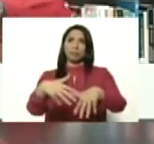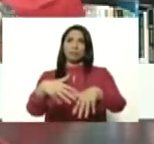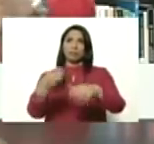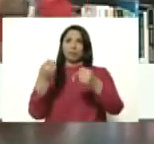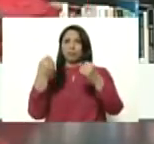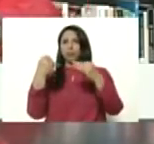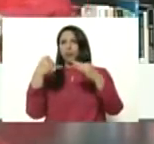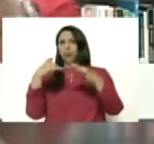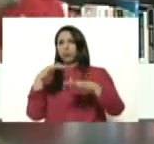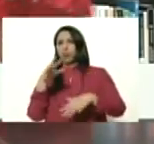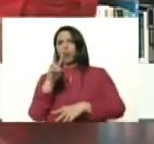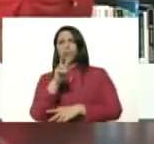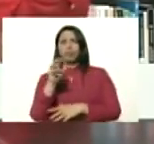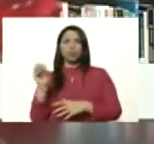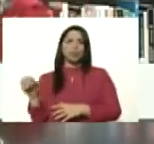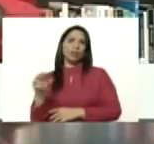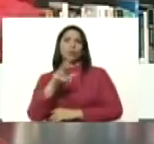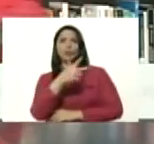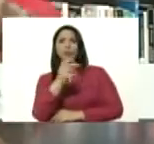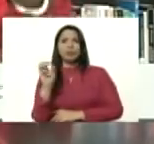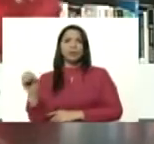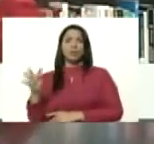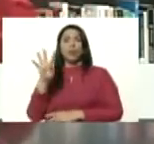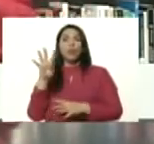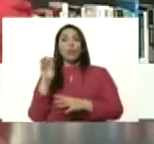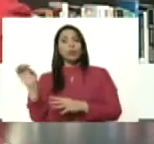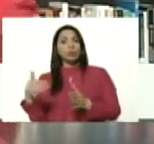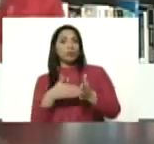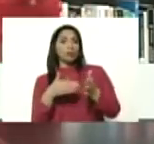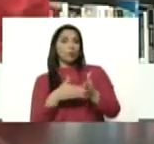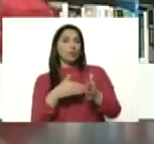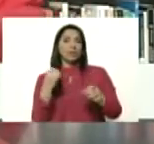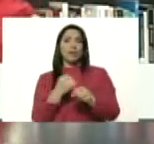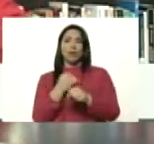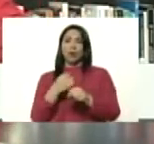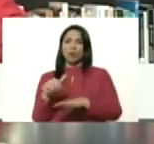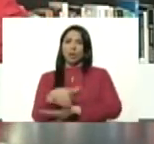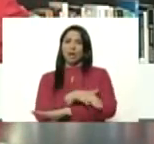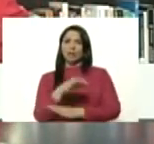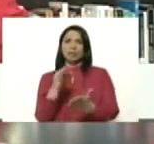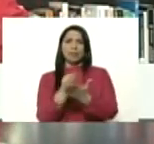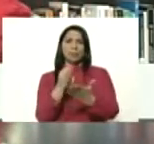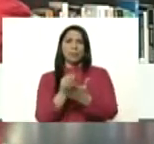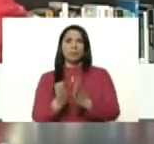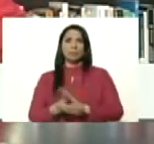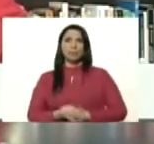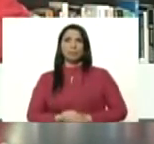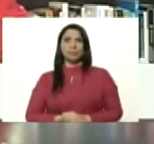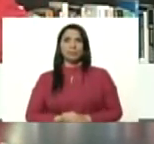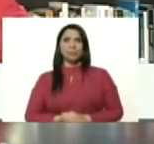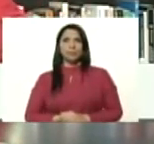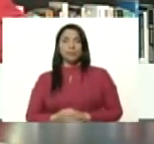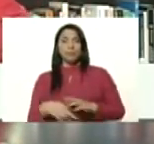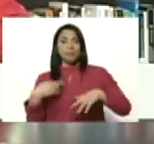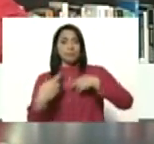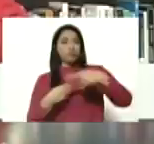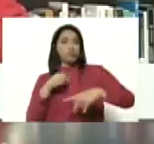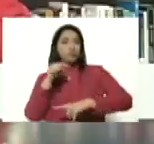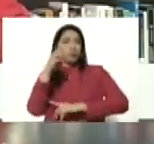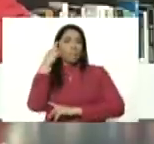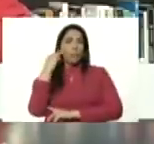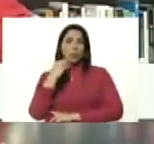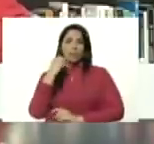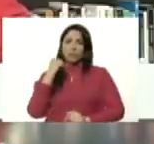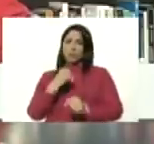miles, 200, 300, 400 mil trabajadores en las calles? Como siempre, en esta revolución bolivariana